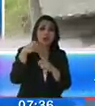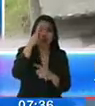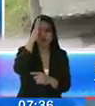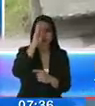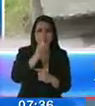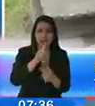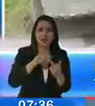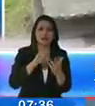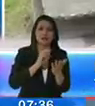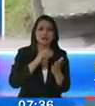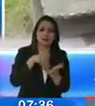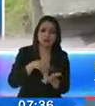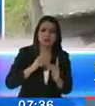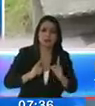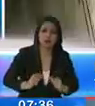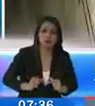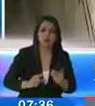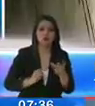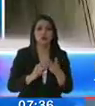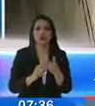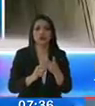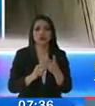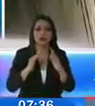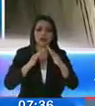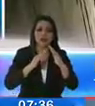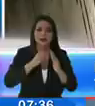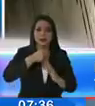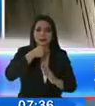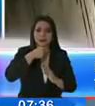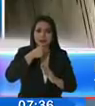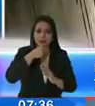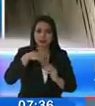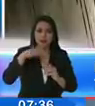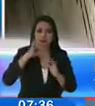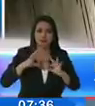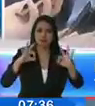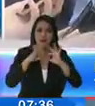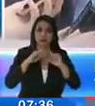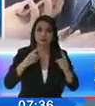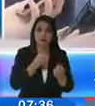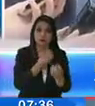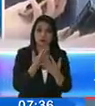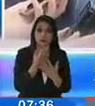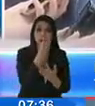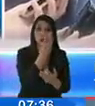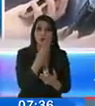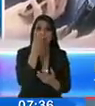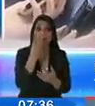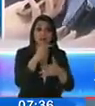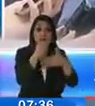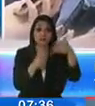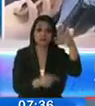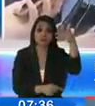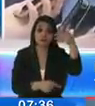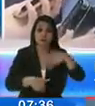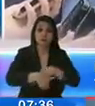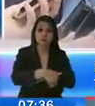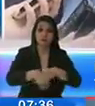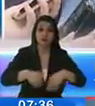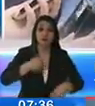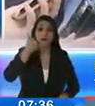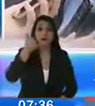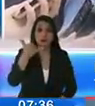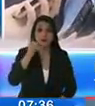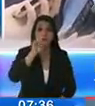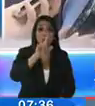casas de salud ácidos ancianos pero toda la información nuestra debe estar en la página web o en nuestro presente de 1 824